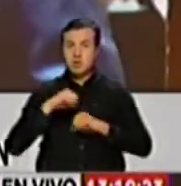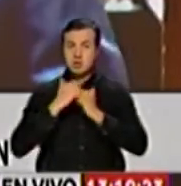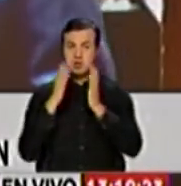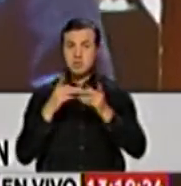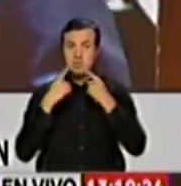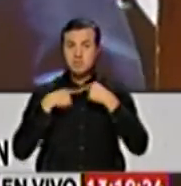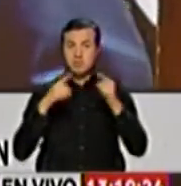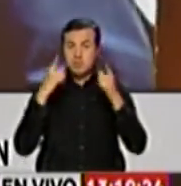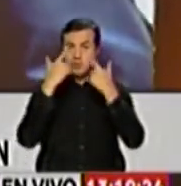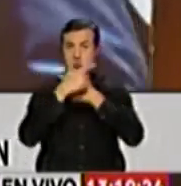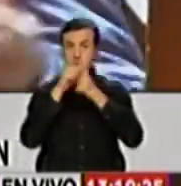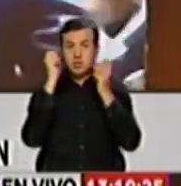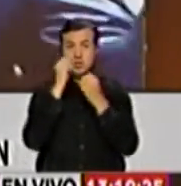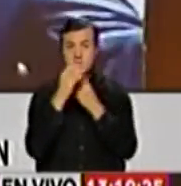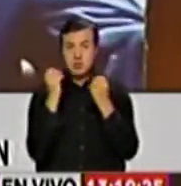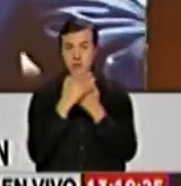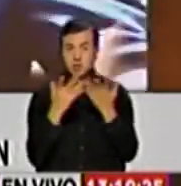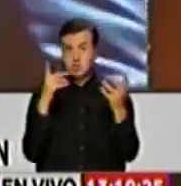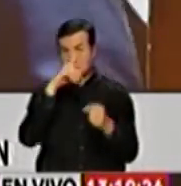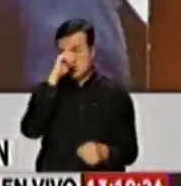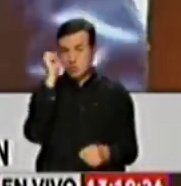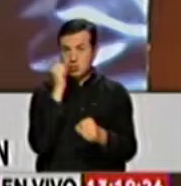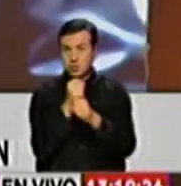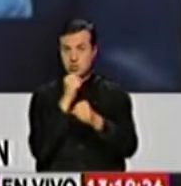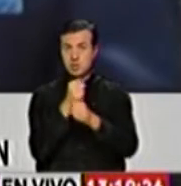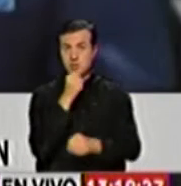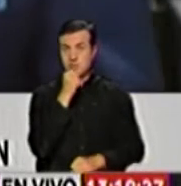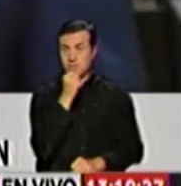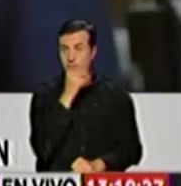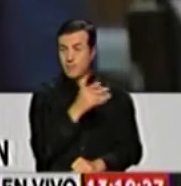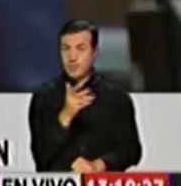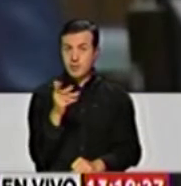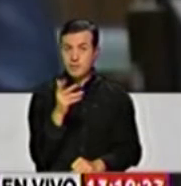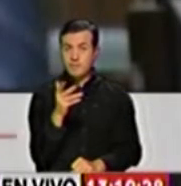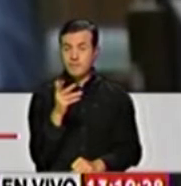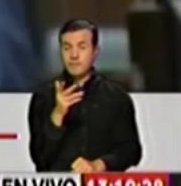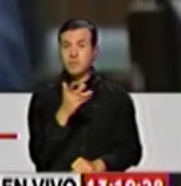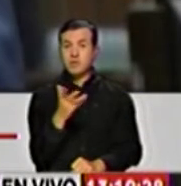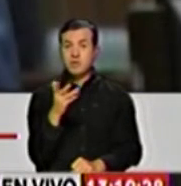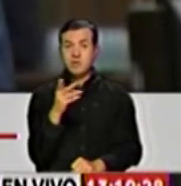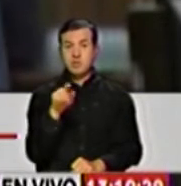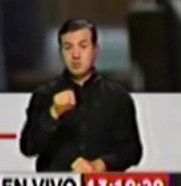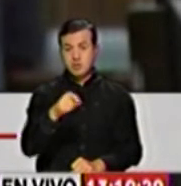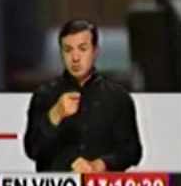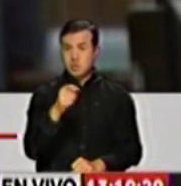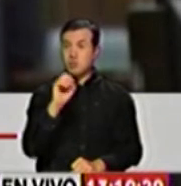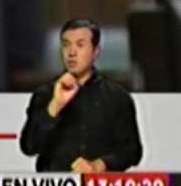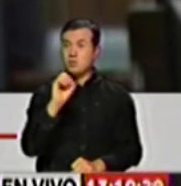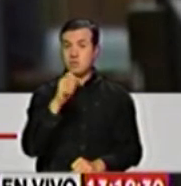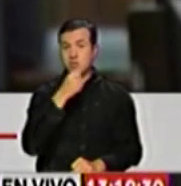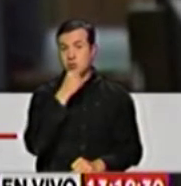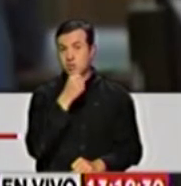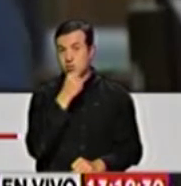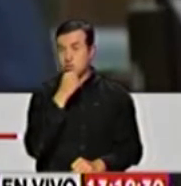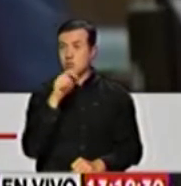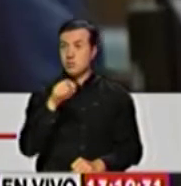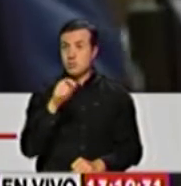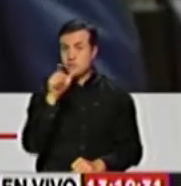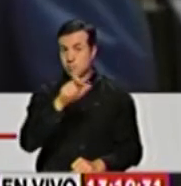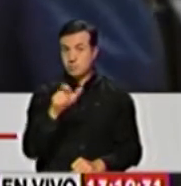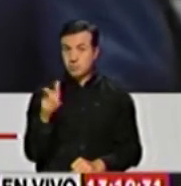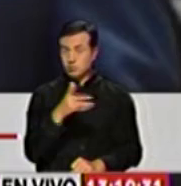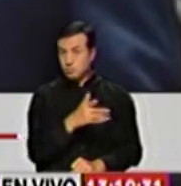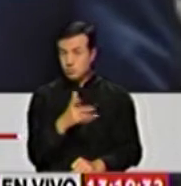defensa de la libertad de expresión y del trabajo de los comunicadores. Nunca más, ningún canal, ningún periodista, ningún